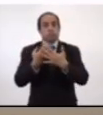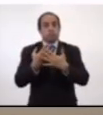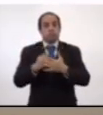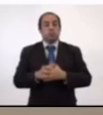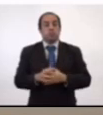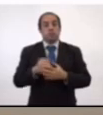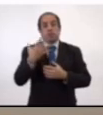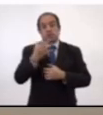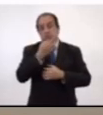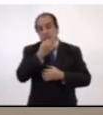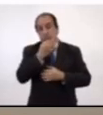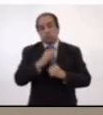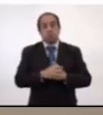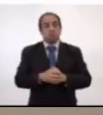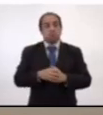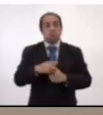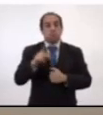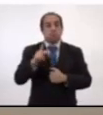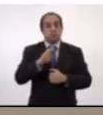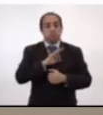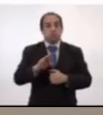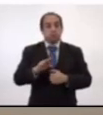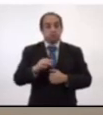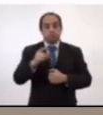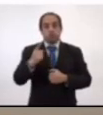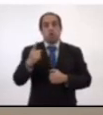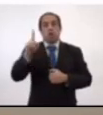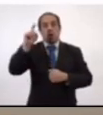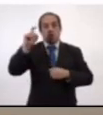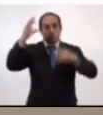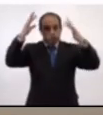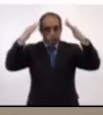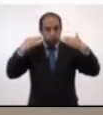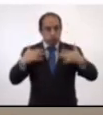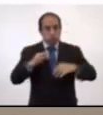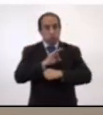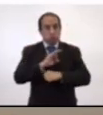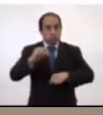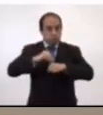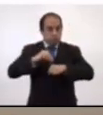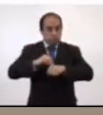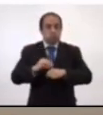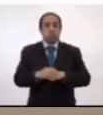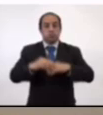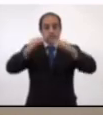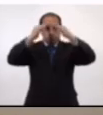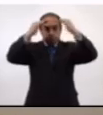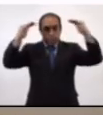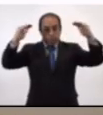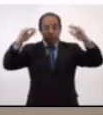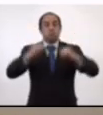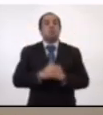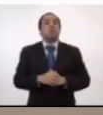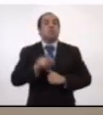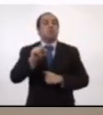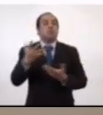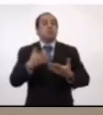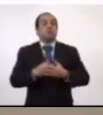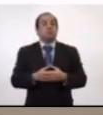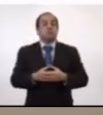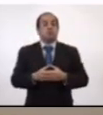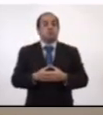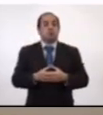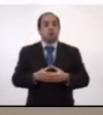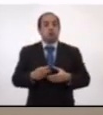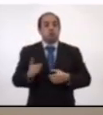5 minutos en promedio que tenemos, pero se podrían mojar y por eso decidimos poner los techos. Se hizo un recorrido también con